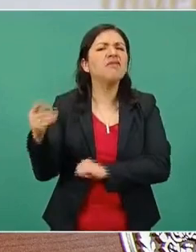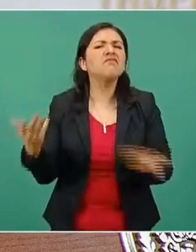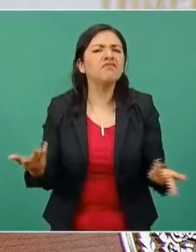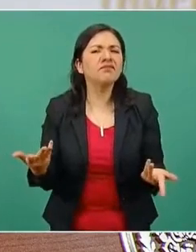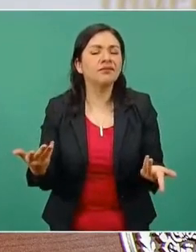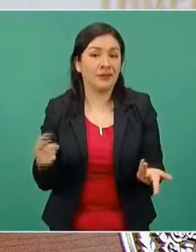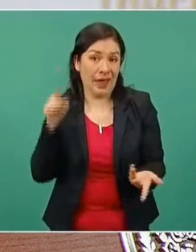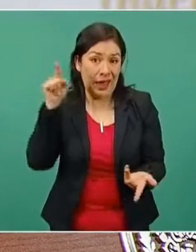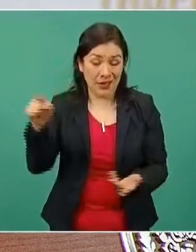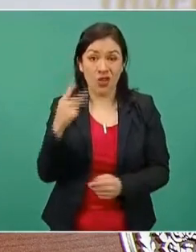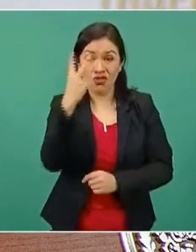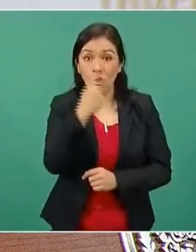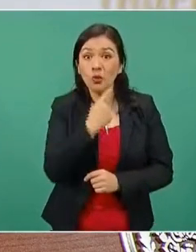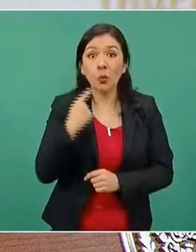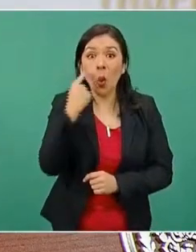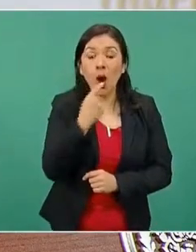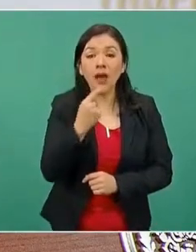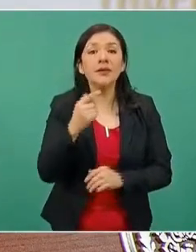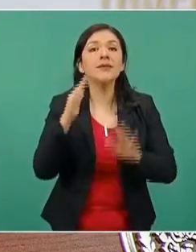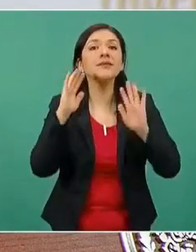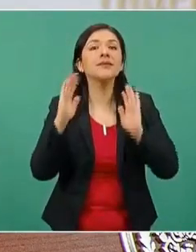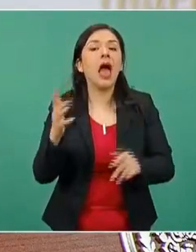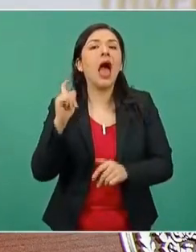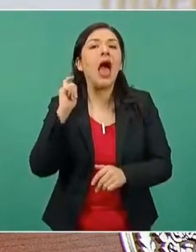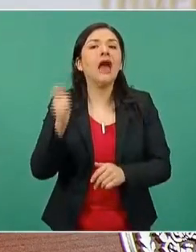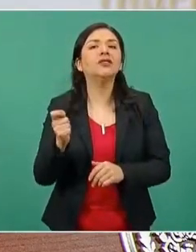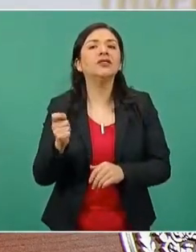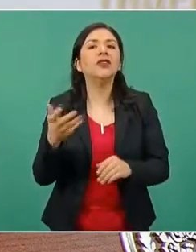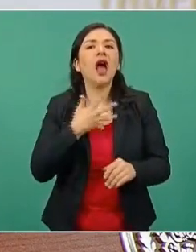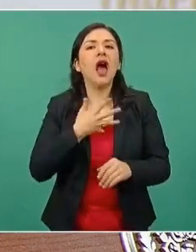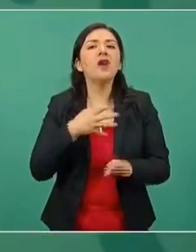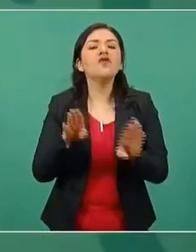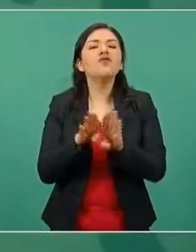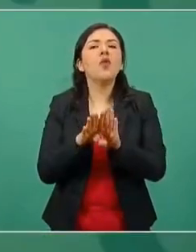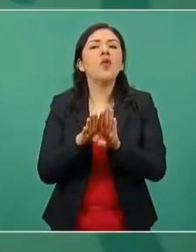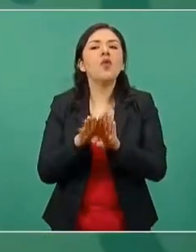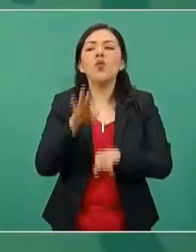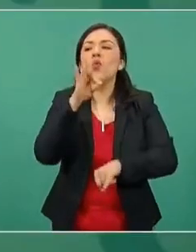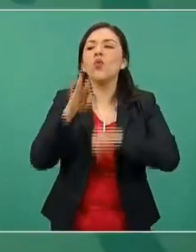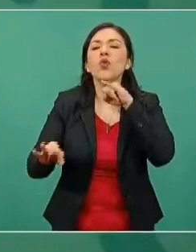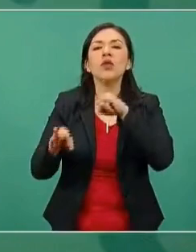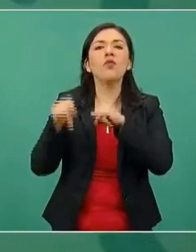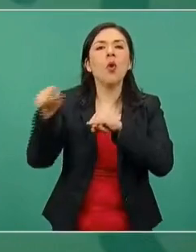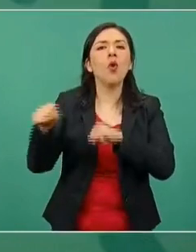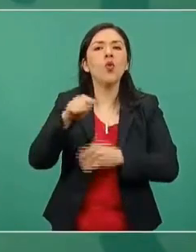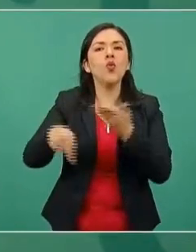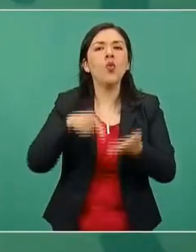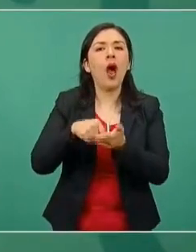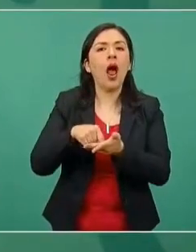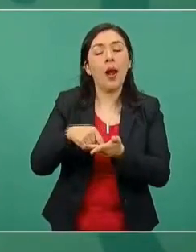Porque ya Dos Bocas era la terminal, ¿sí?,